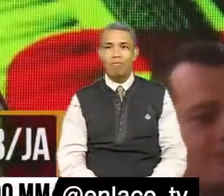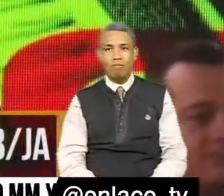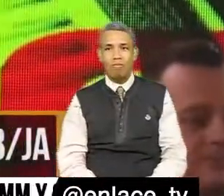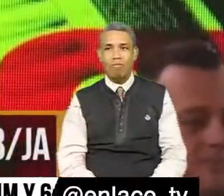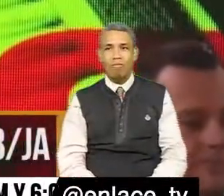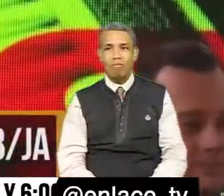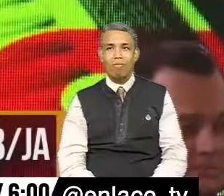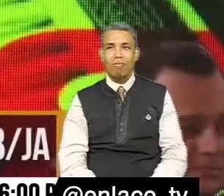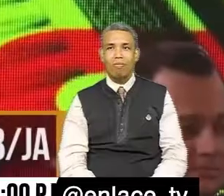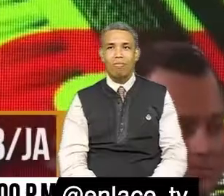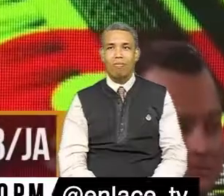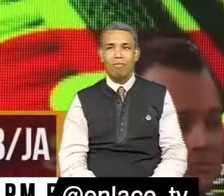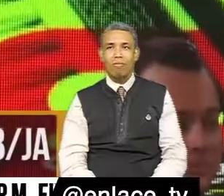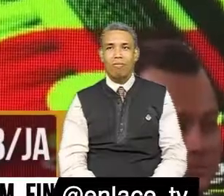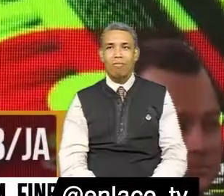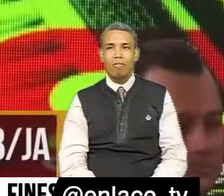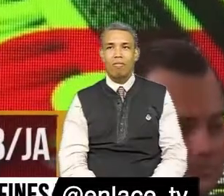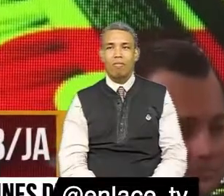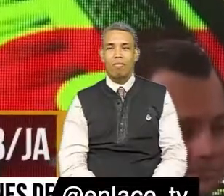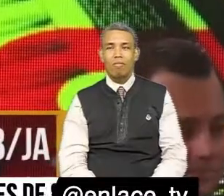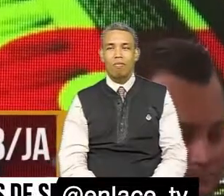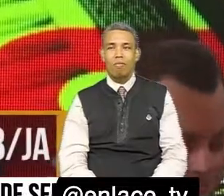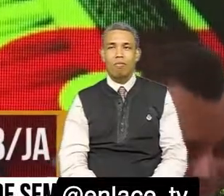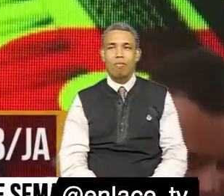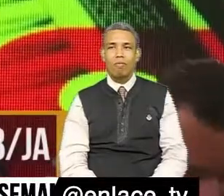porque tengo la virtud